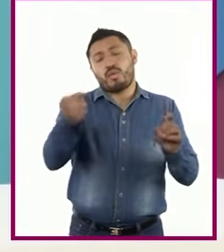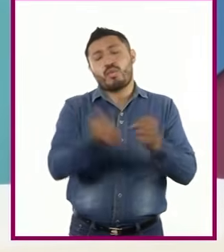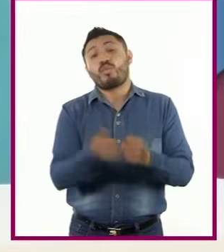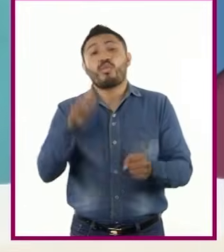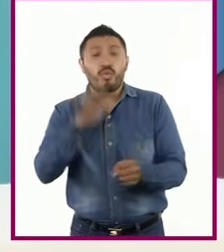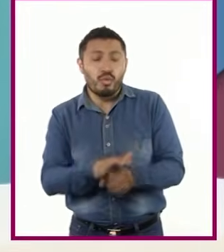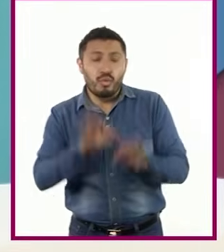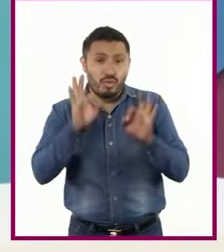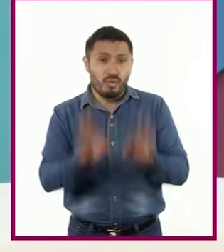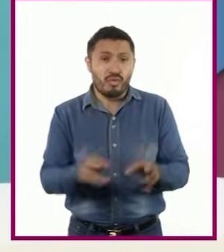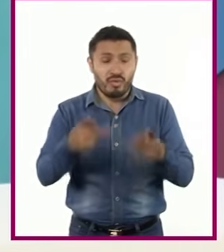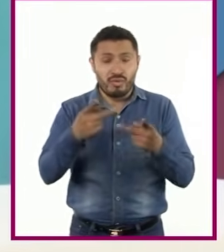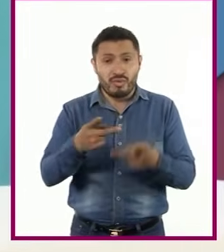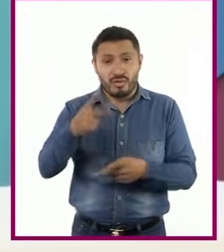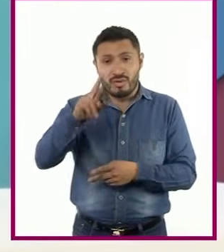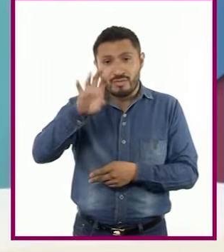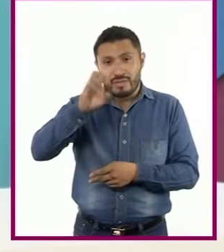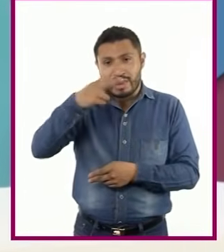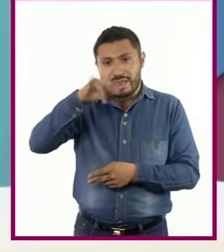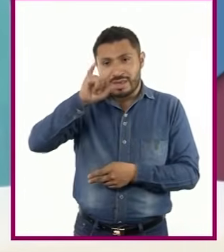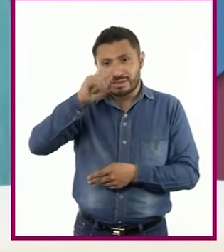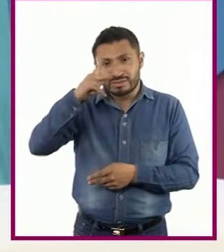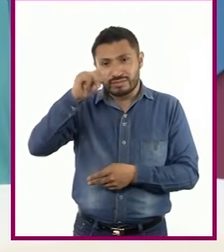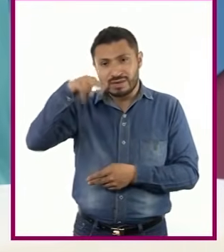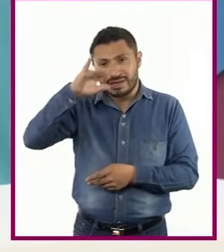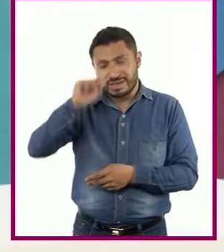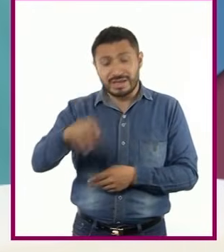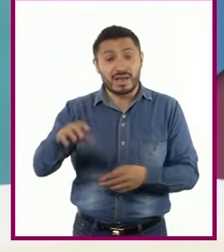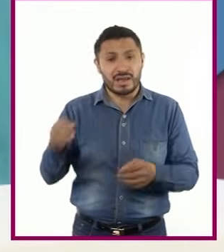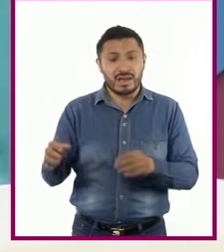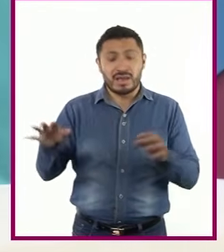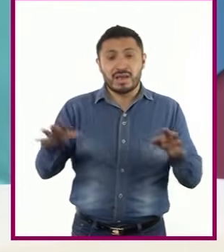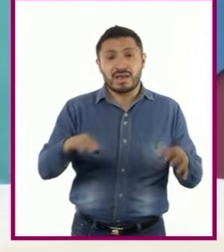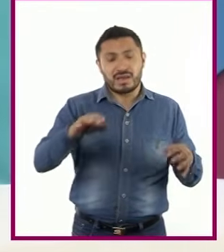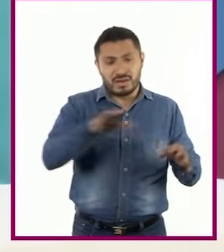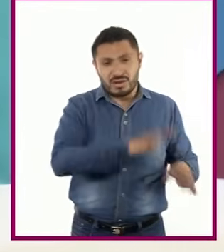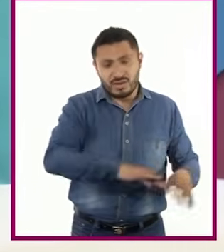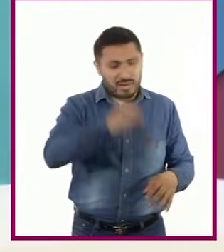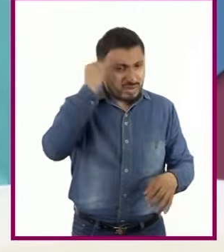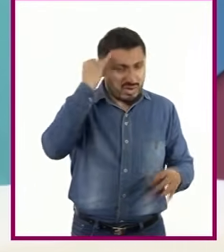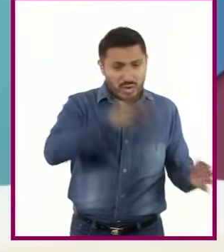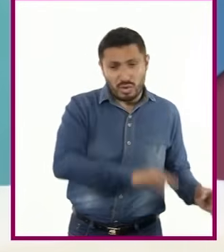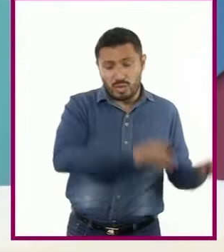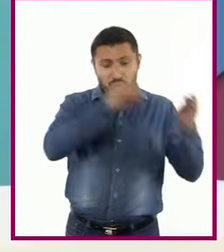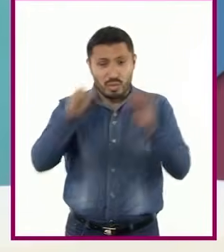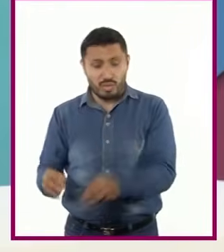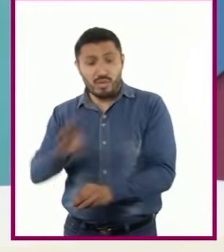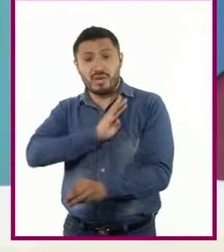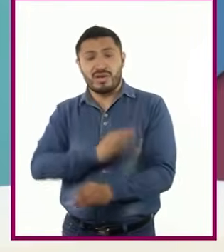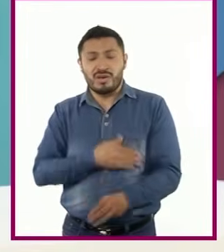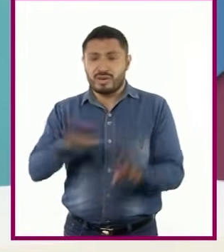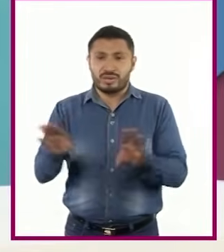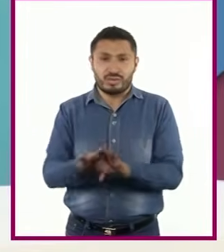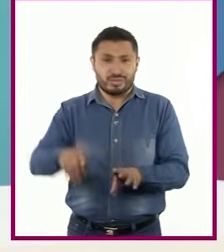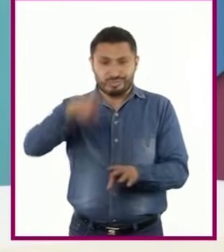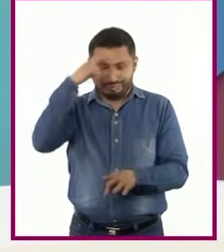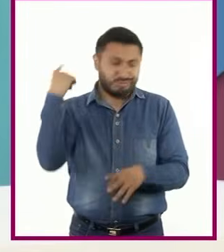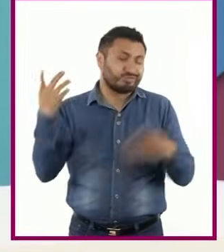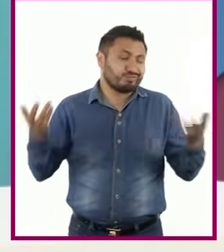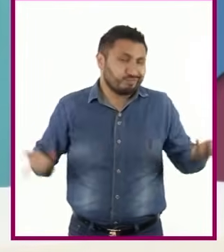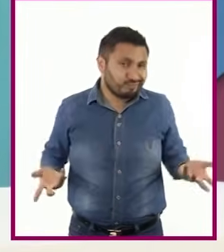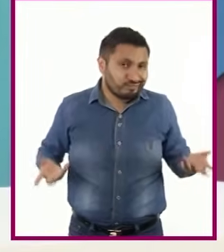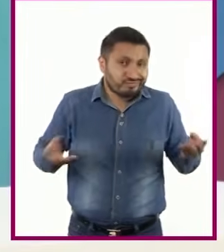administrativa prehispánica, la transición entre el dominio indígena y el español fue relativamente